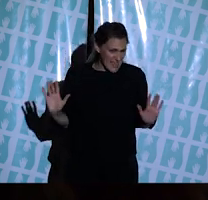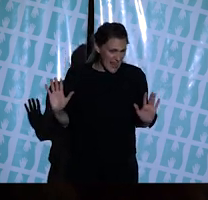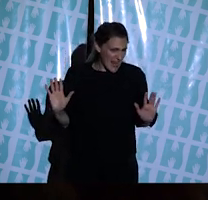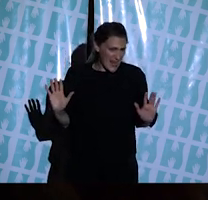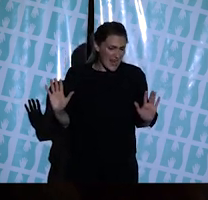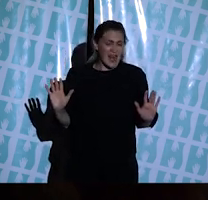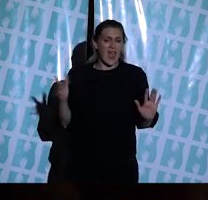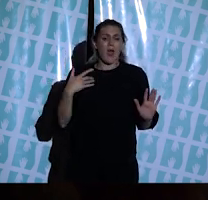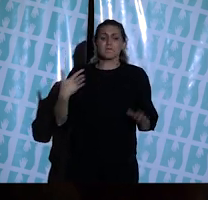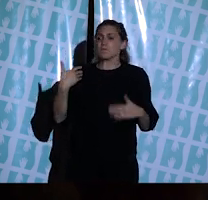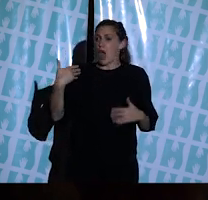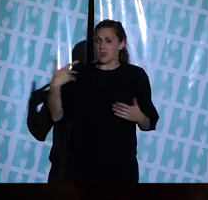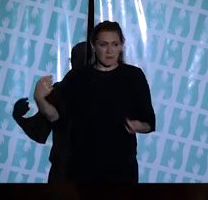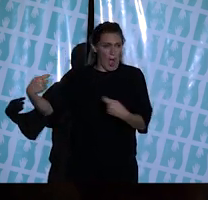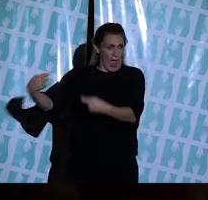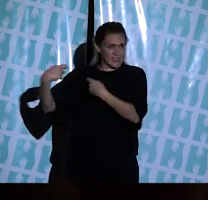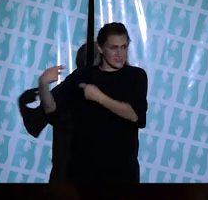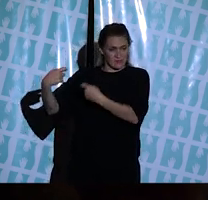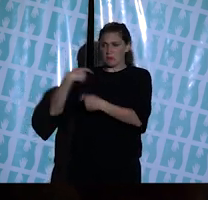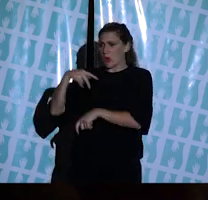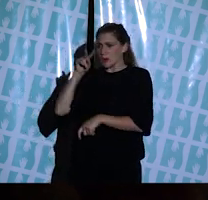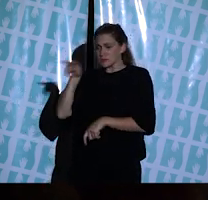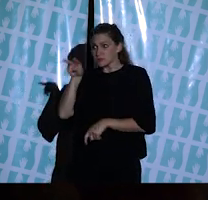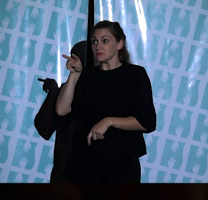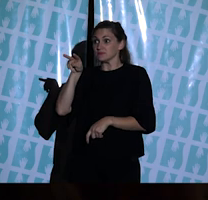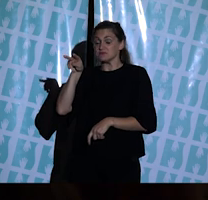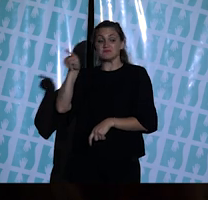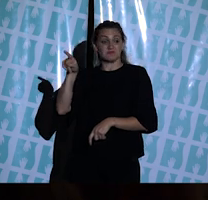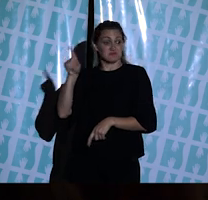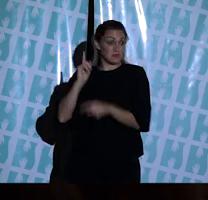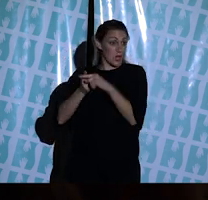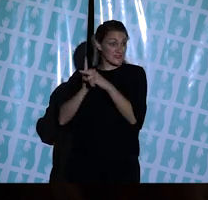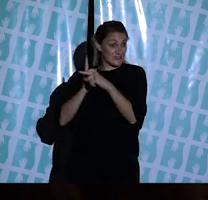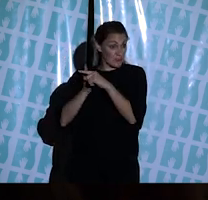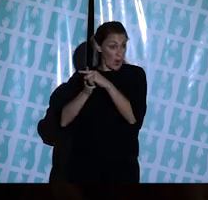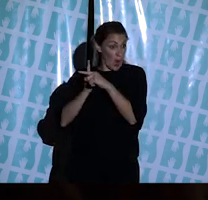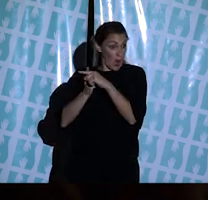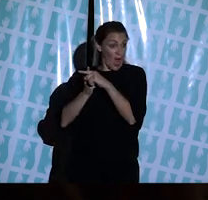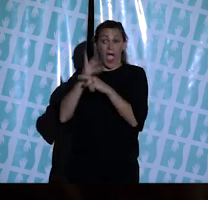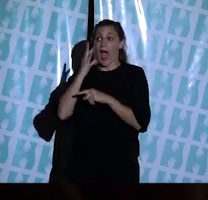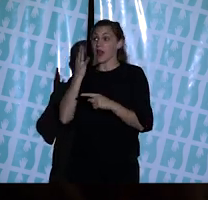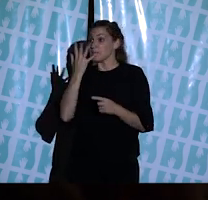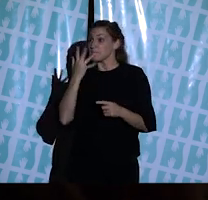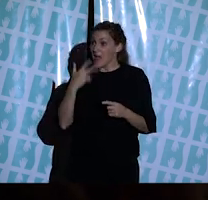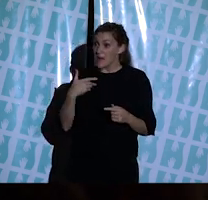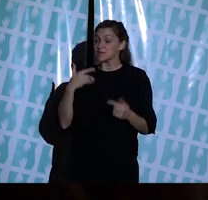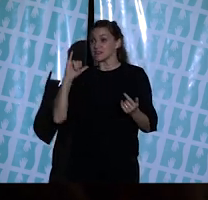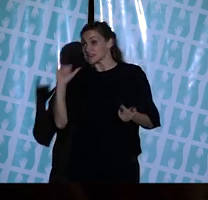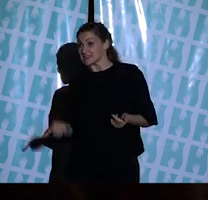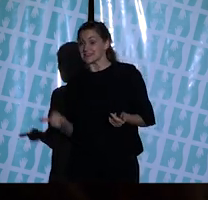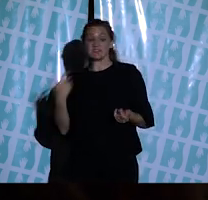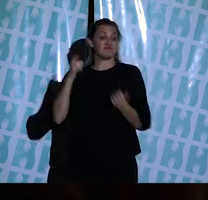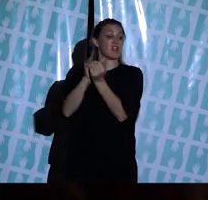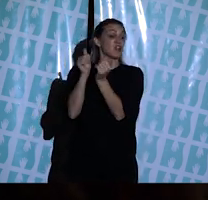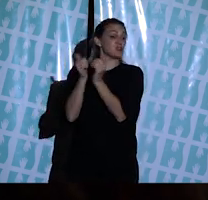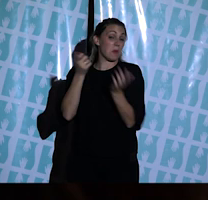Podemos tener un estímulo positivo, por ejemplo, algo que me guste, la